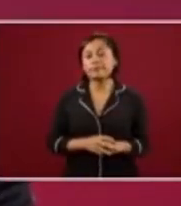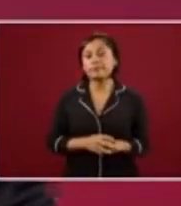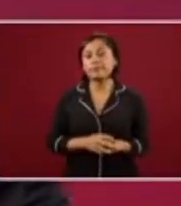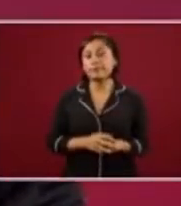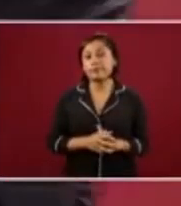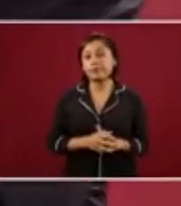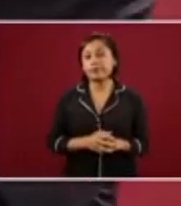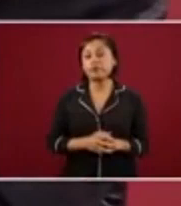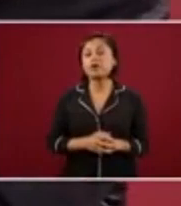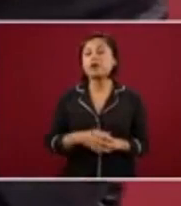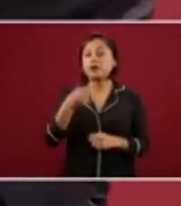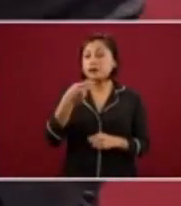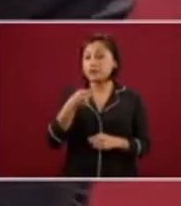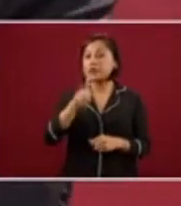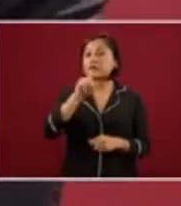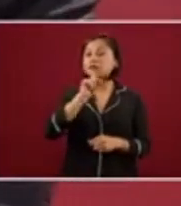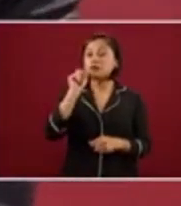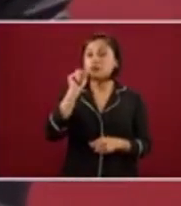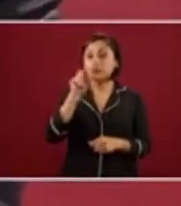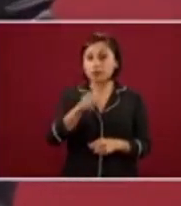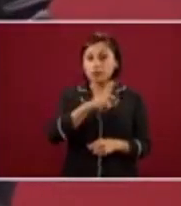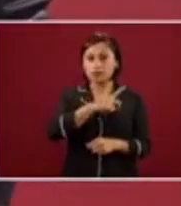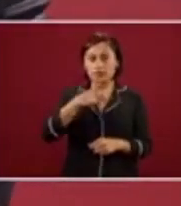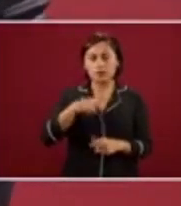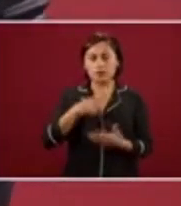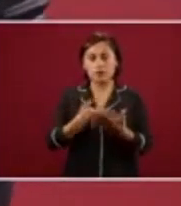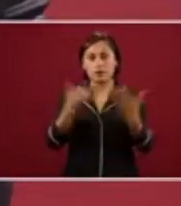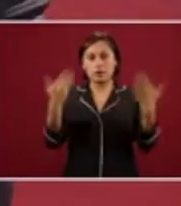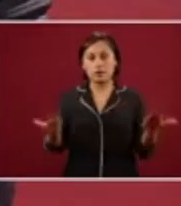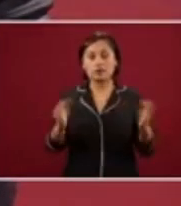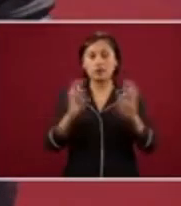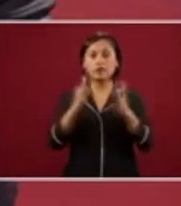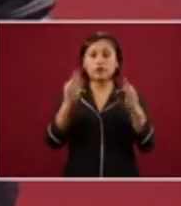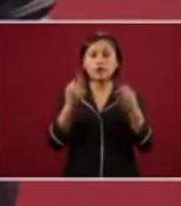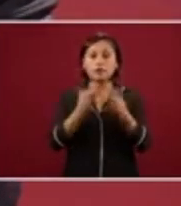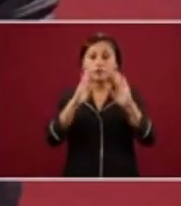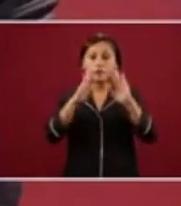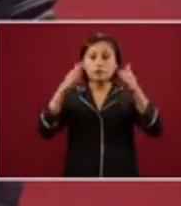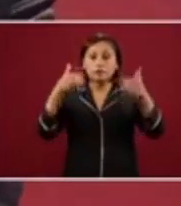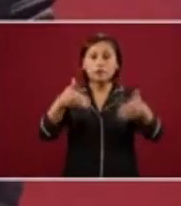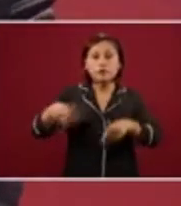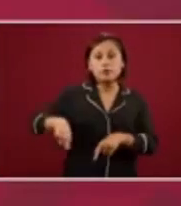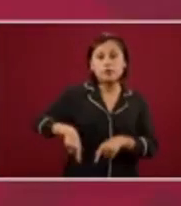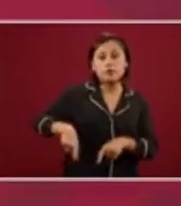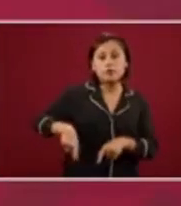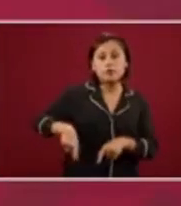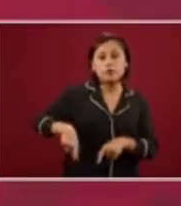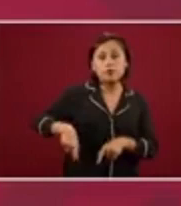llevar a cabo una política distinta. No solo es ofrecer disculpas,